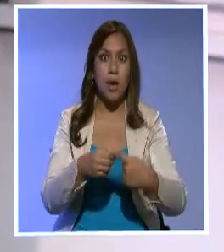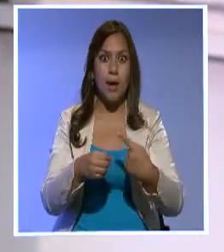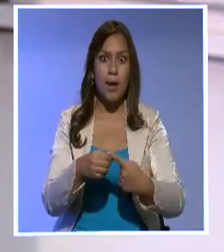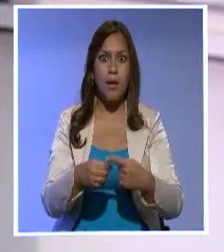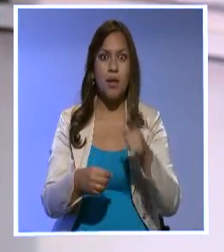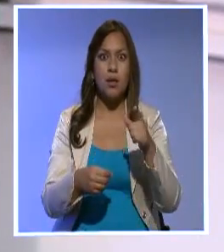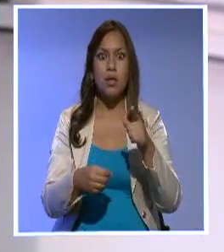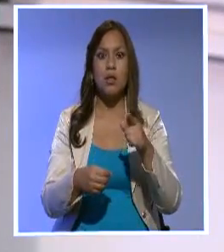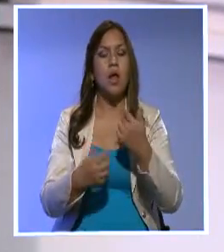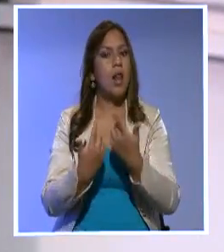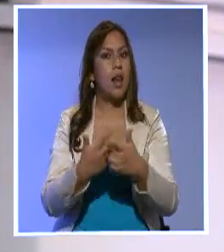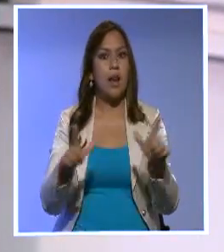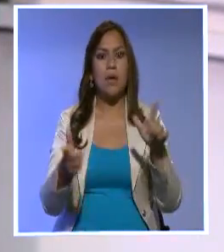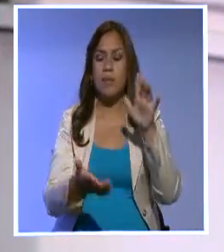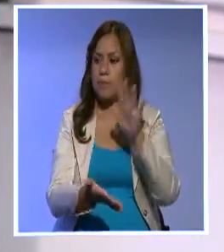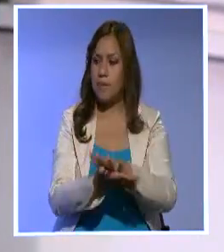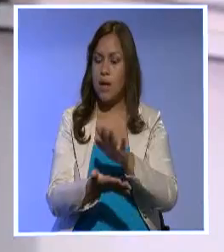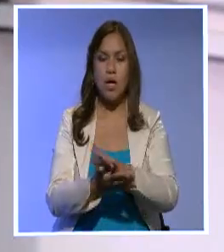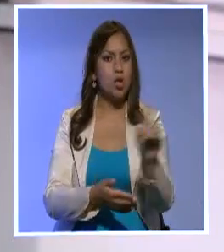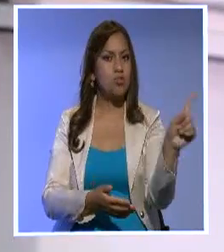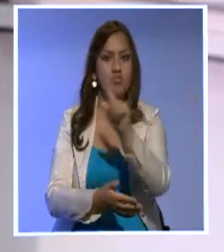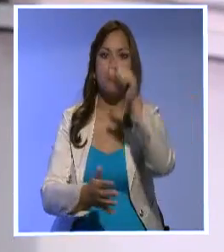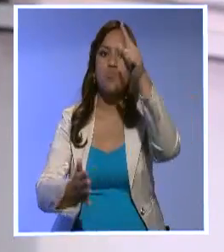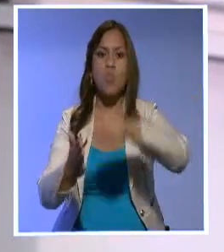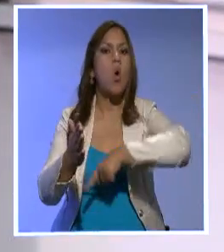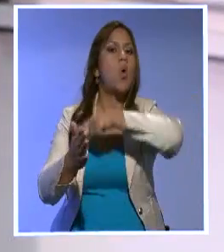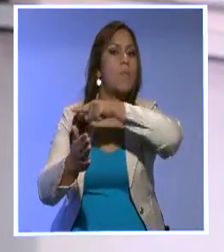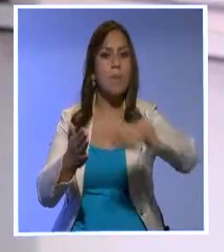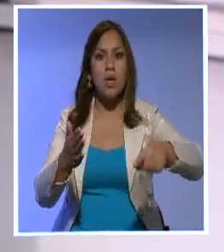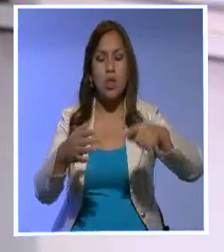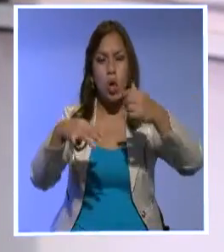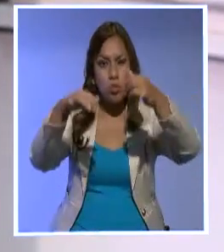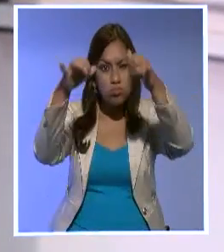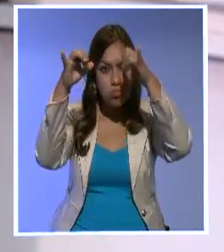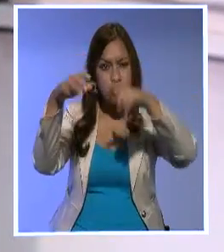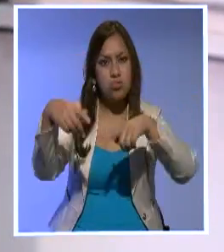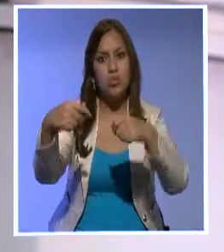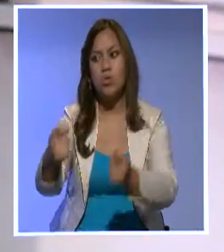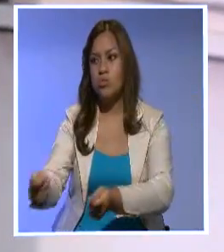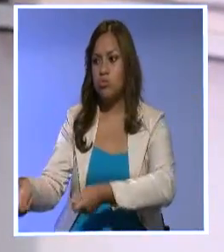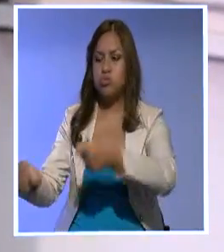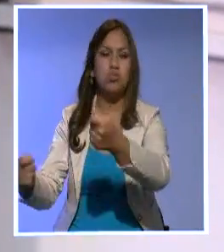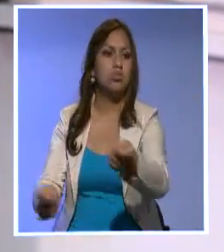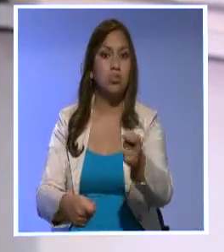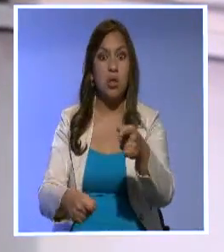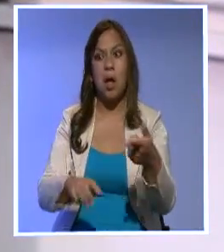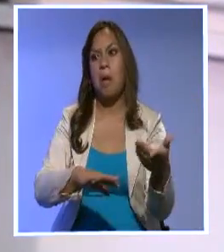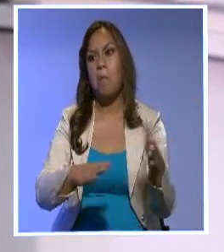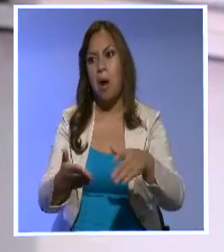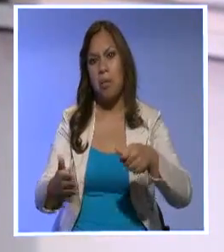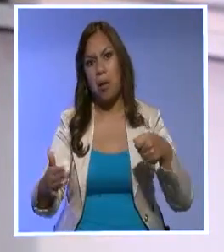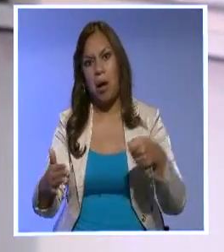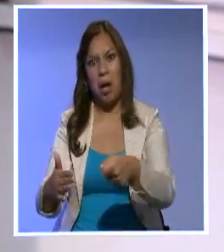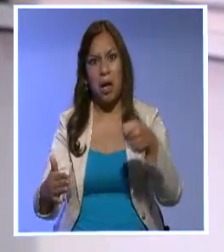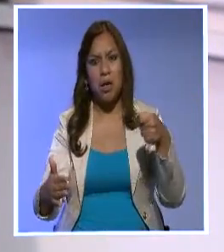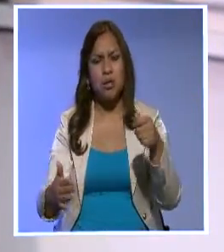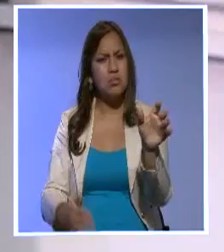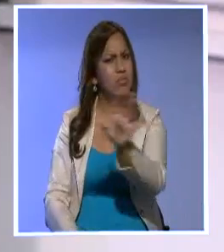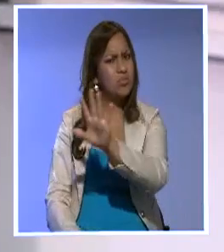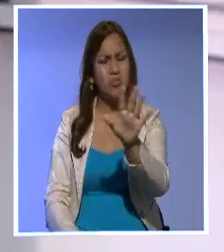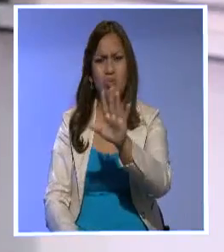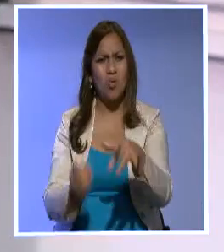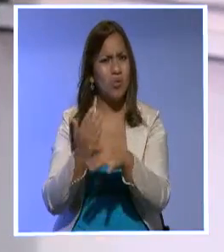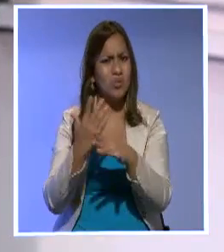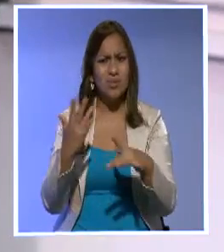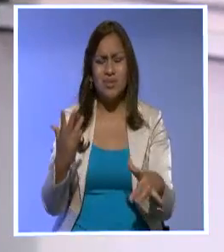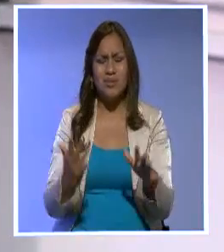una ciudad libre de corridas de toros de toros cuya finalidad sea la muerte del animal no más sangre de